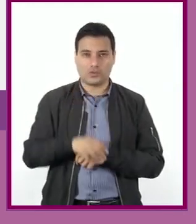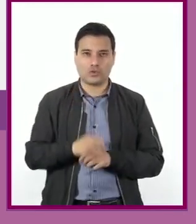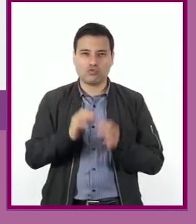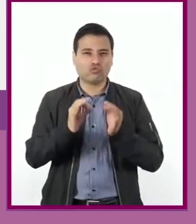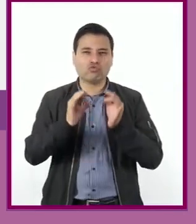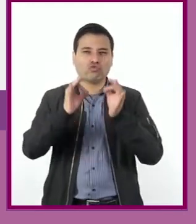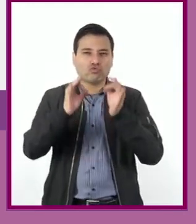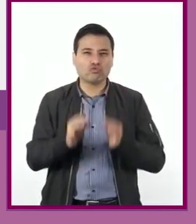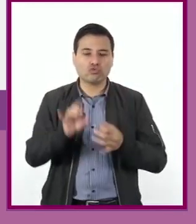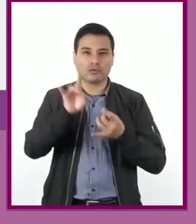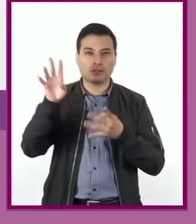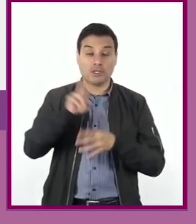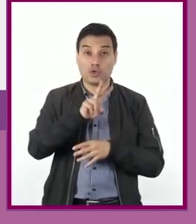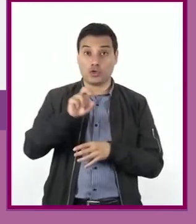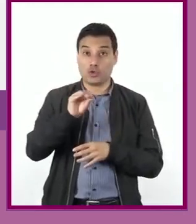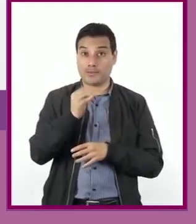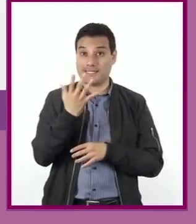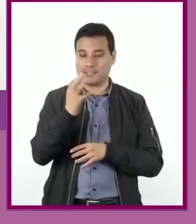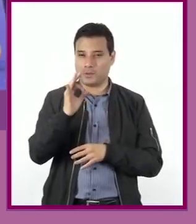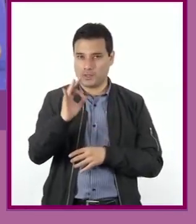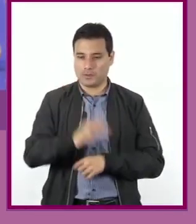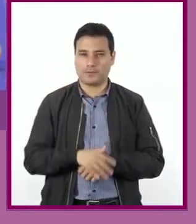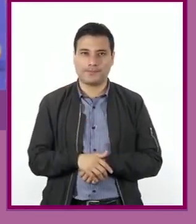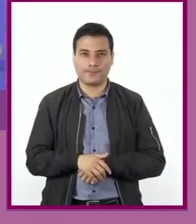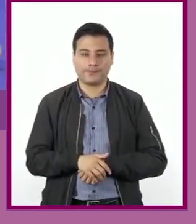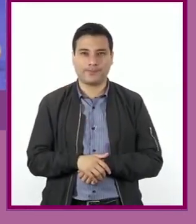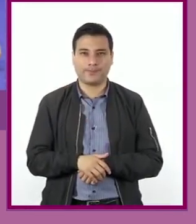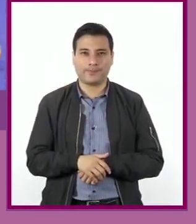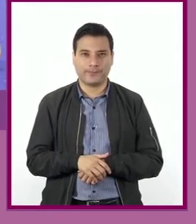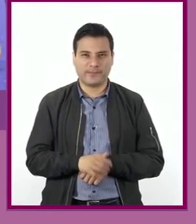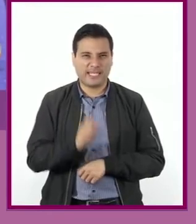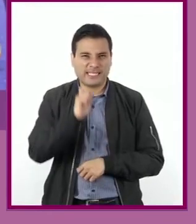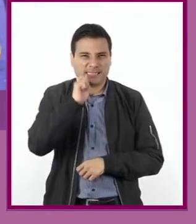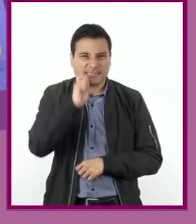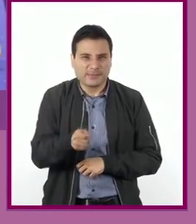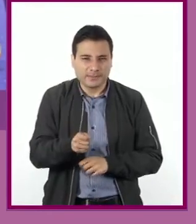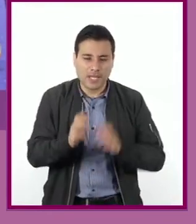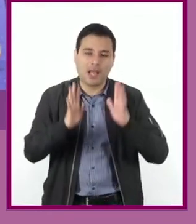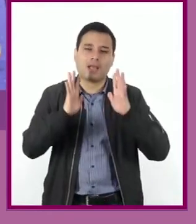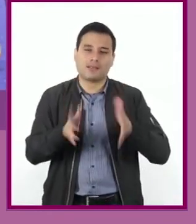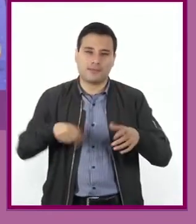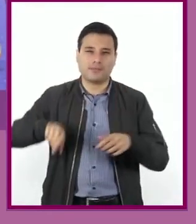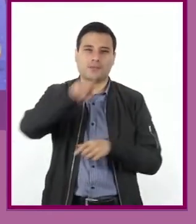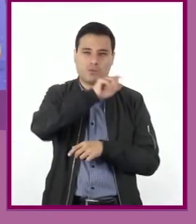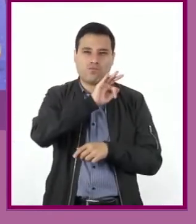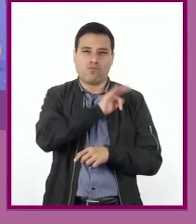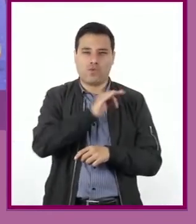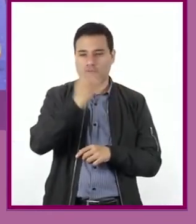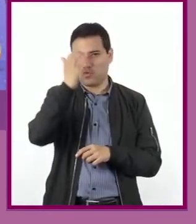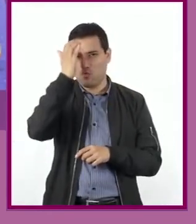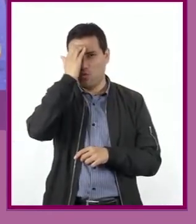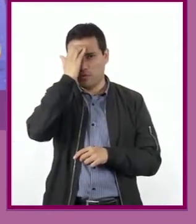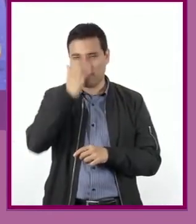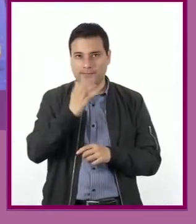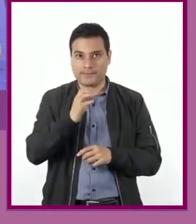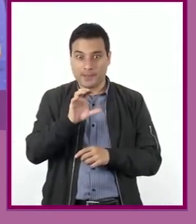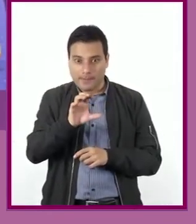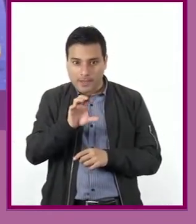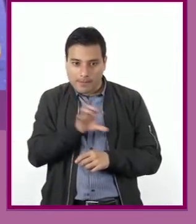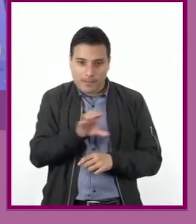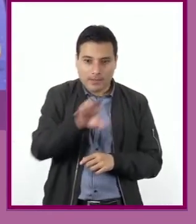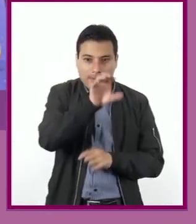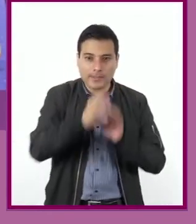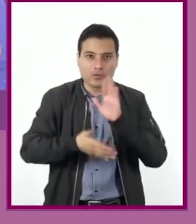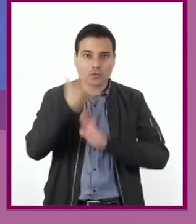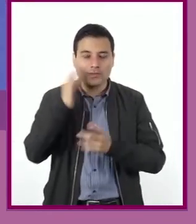de 295 grados. De esta manera se puede predecir la posición final de la bola, con la